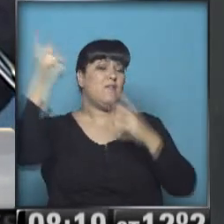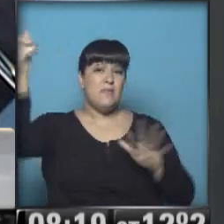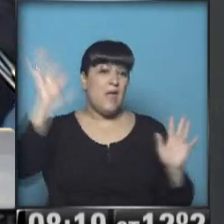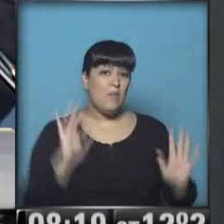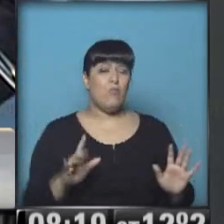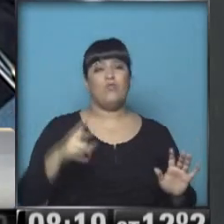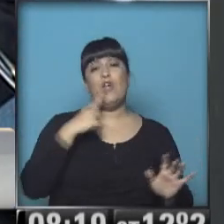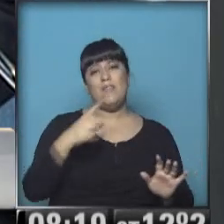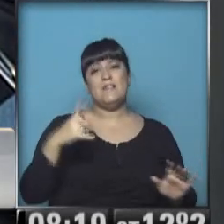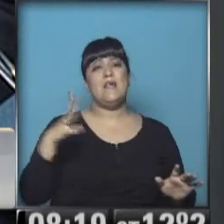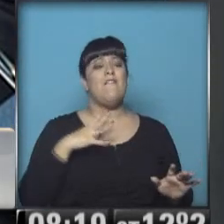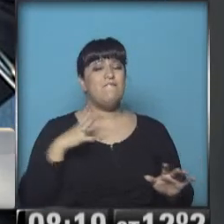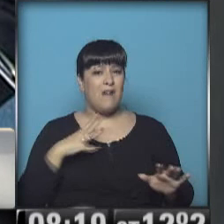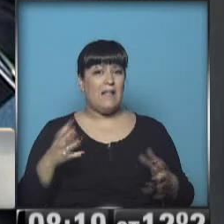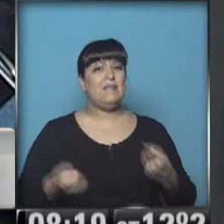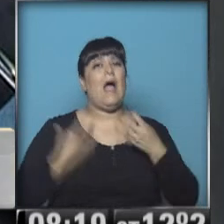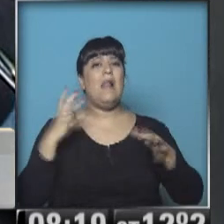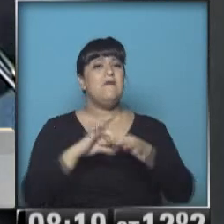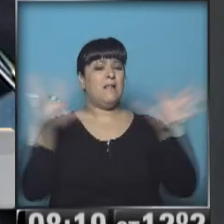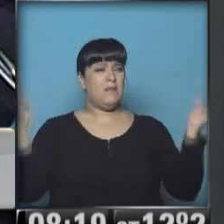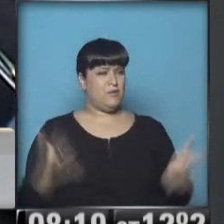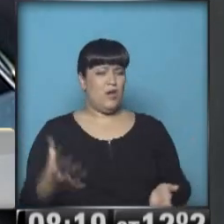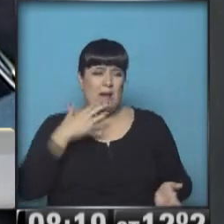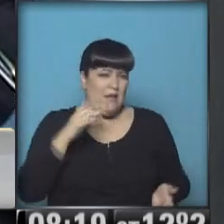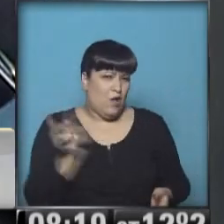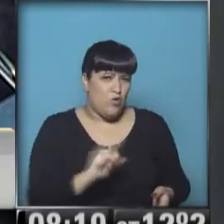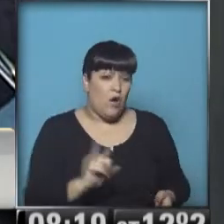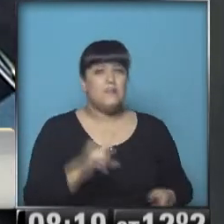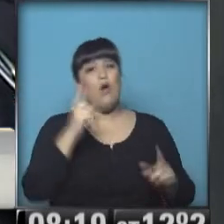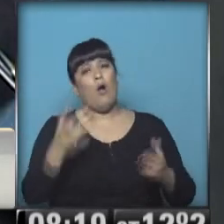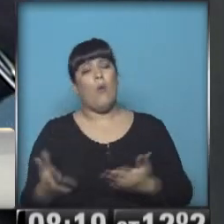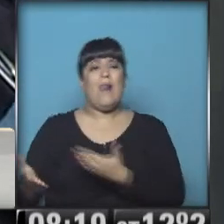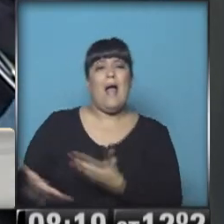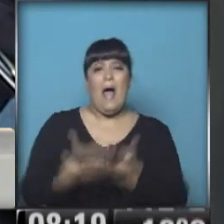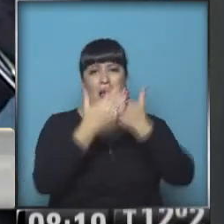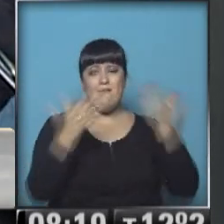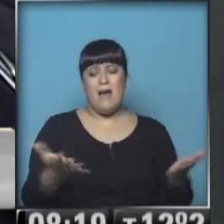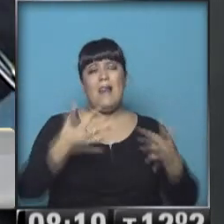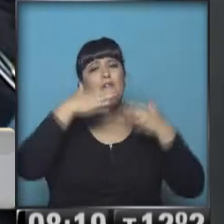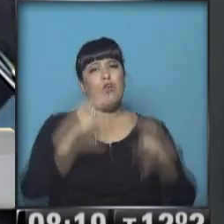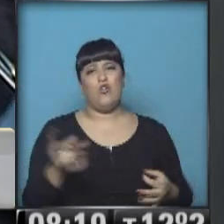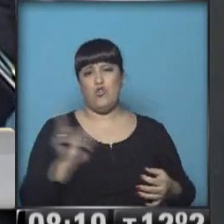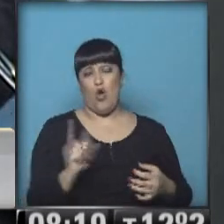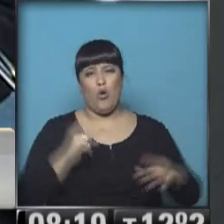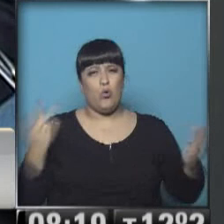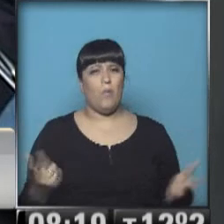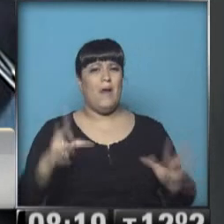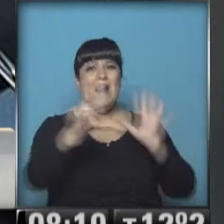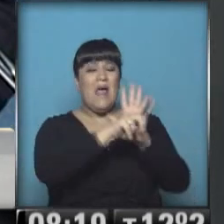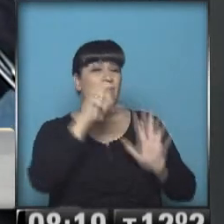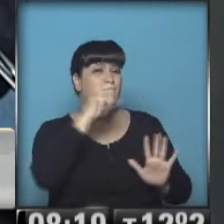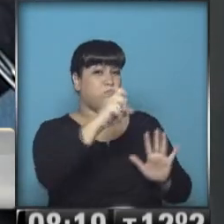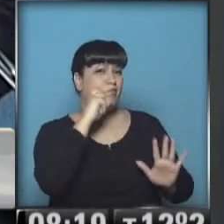supuesta falta de libertad de expresión en la república argentina cuando avalan o apañan el incumplimiento descarado de la ley